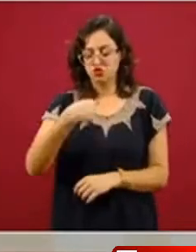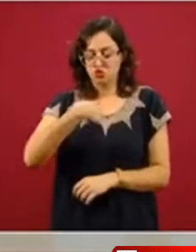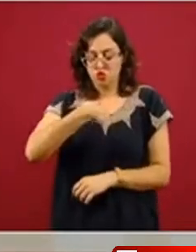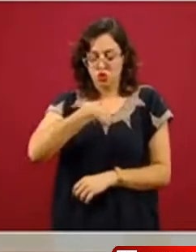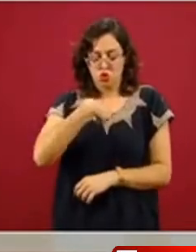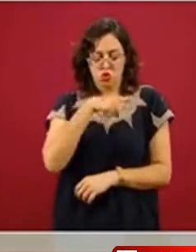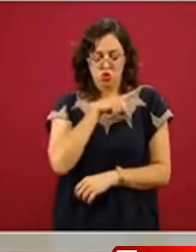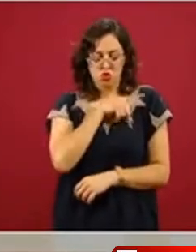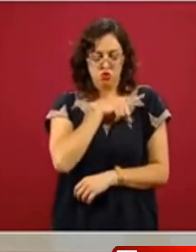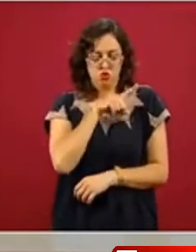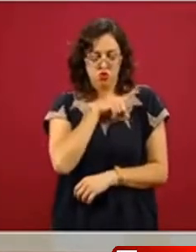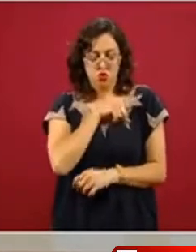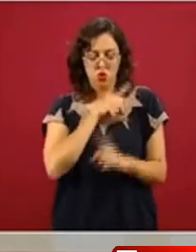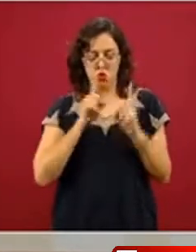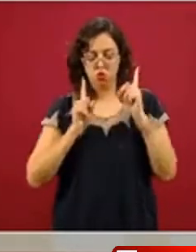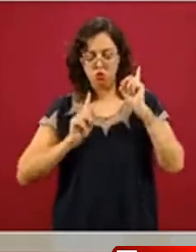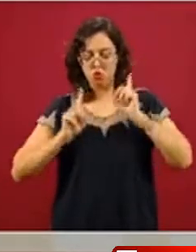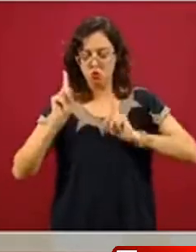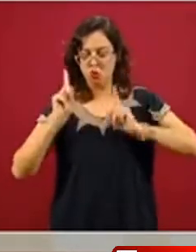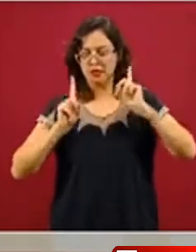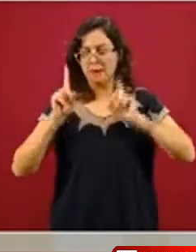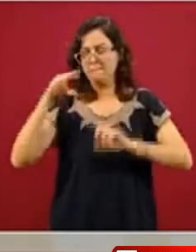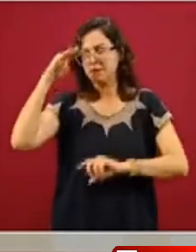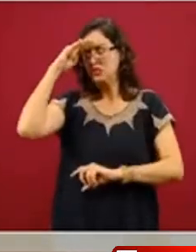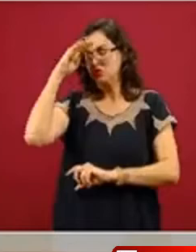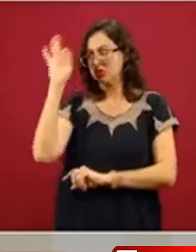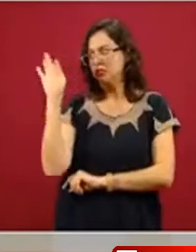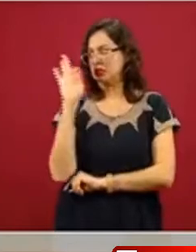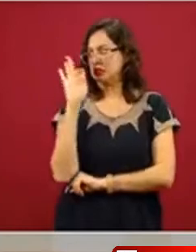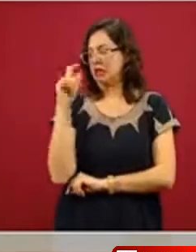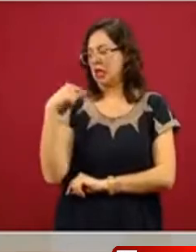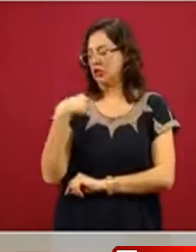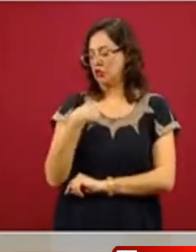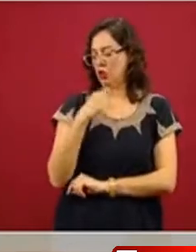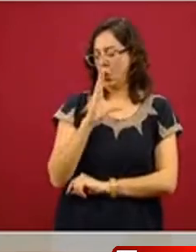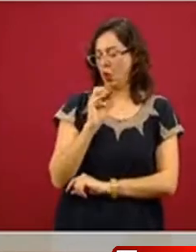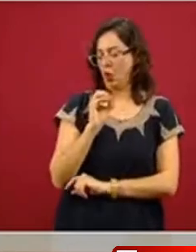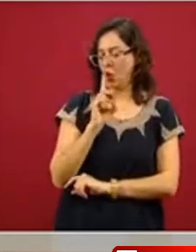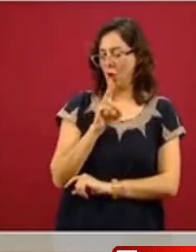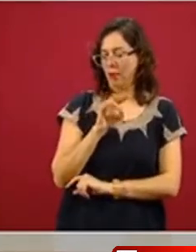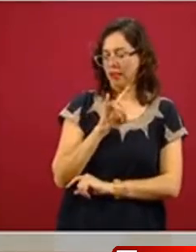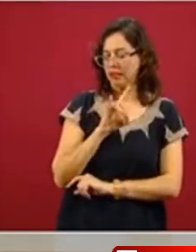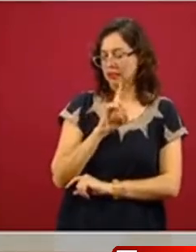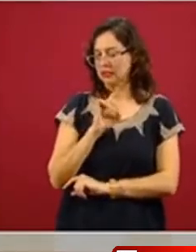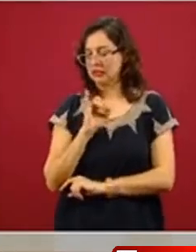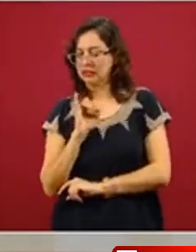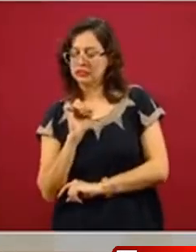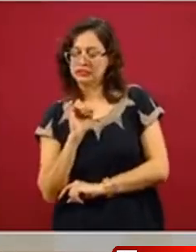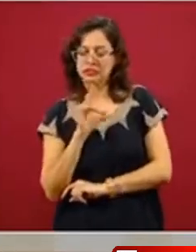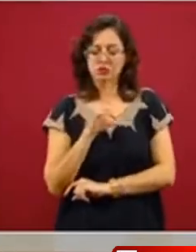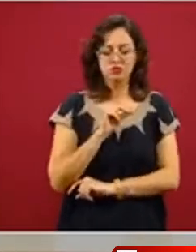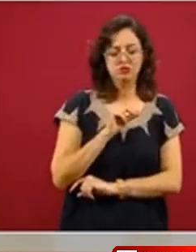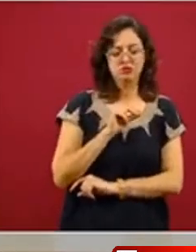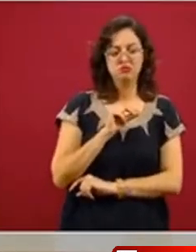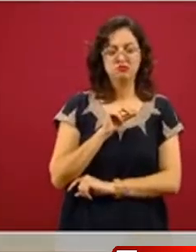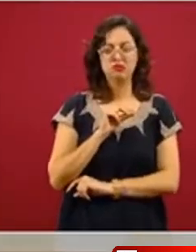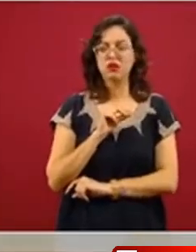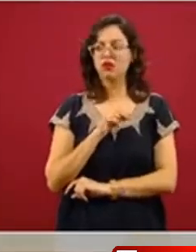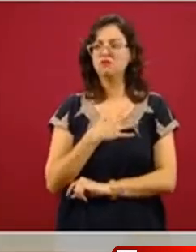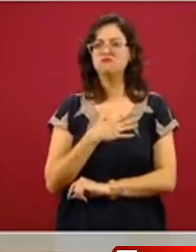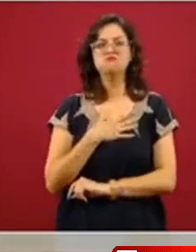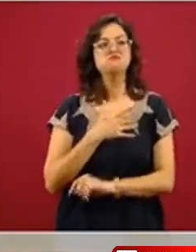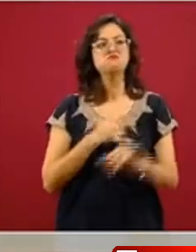inquietud legítima de si tiene o no COVID y entonces decida que va a